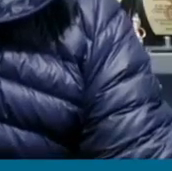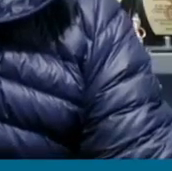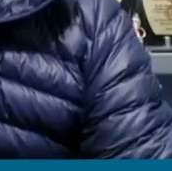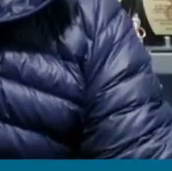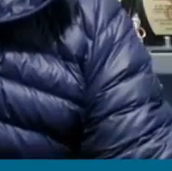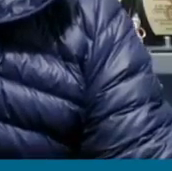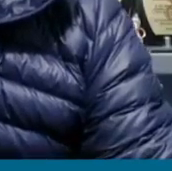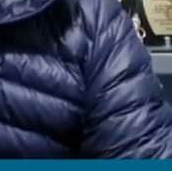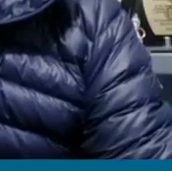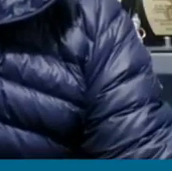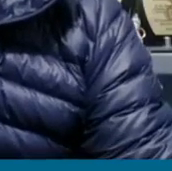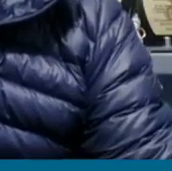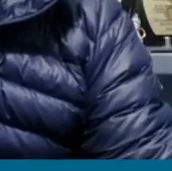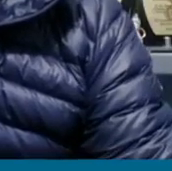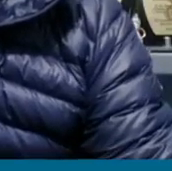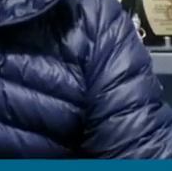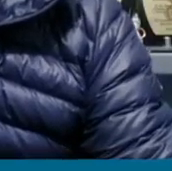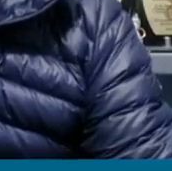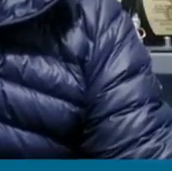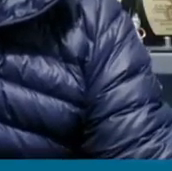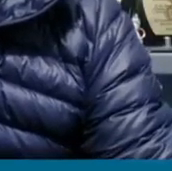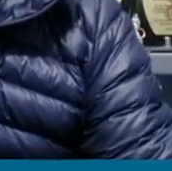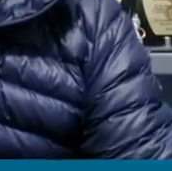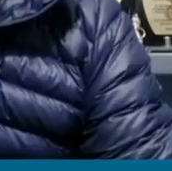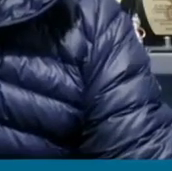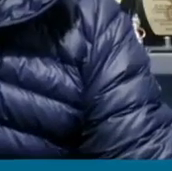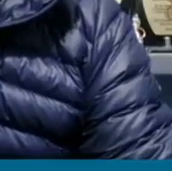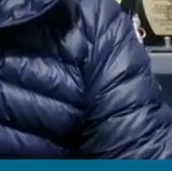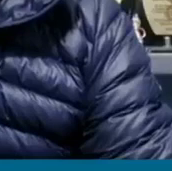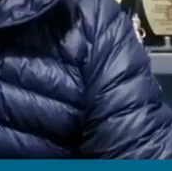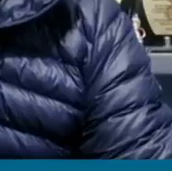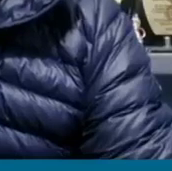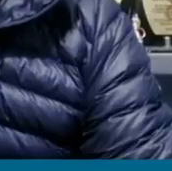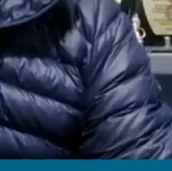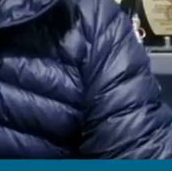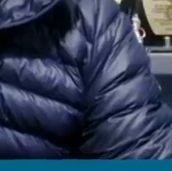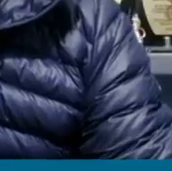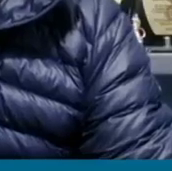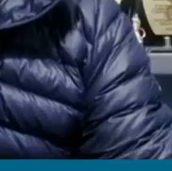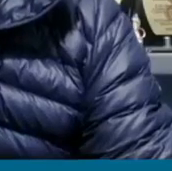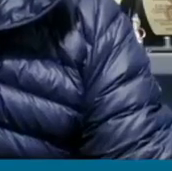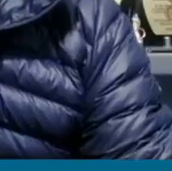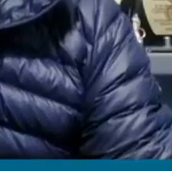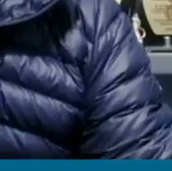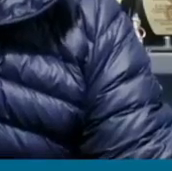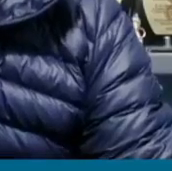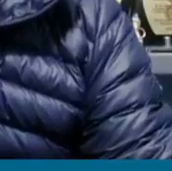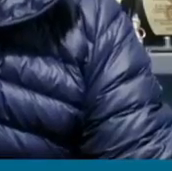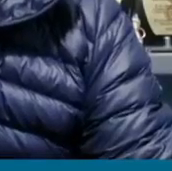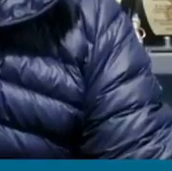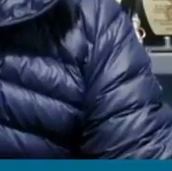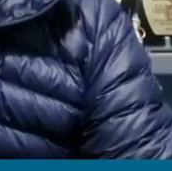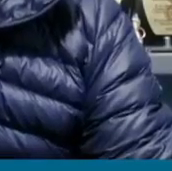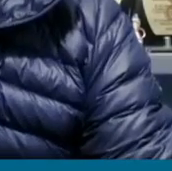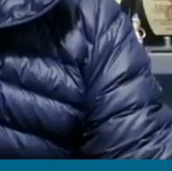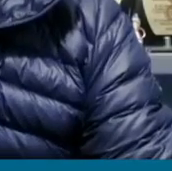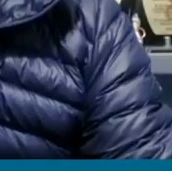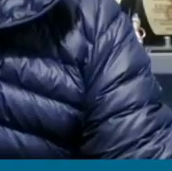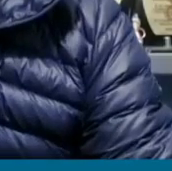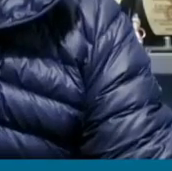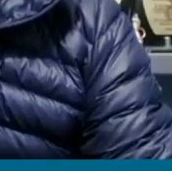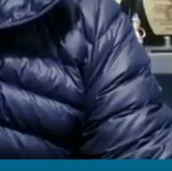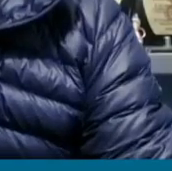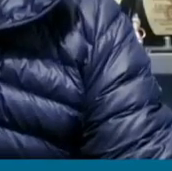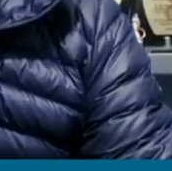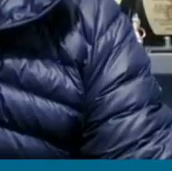Primero que nada, siempre va a ser y es muy importante tener base de datos actualizados, la cual se llama